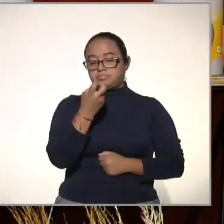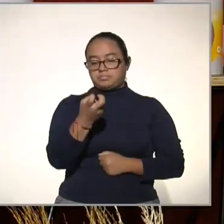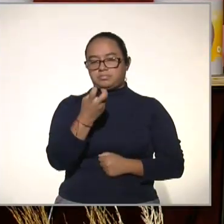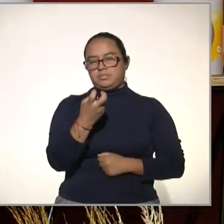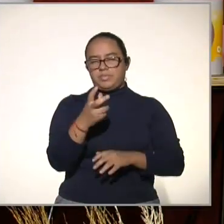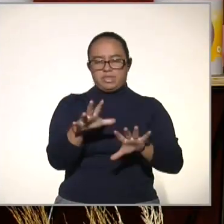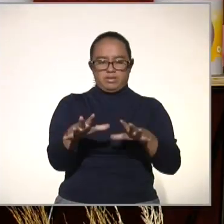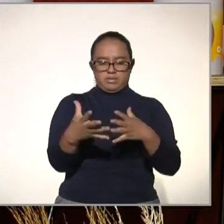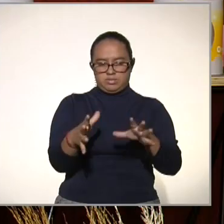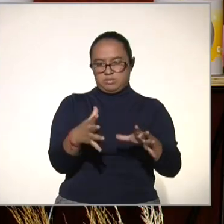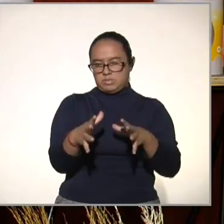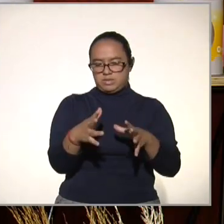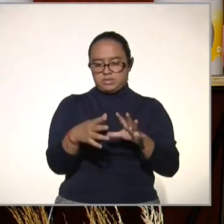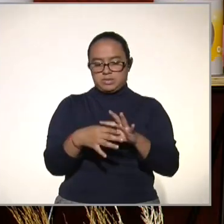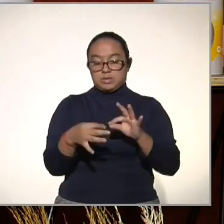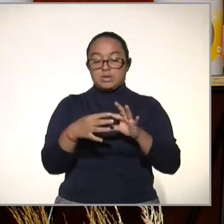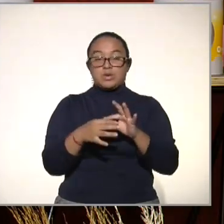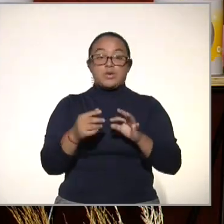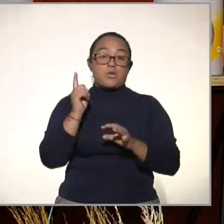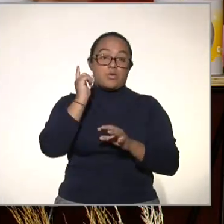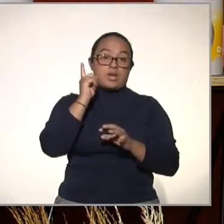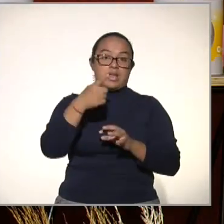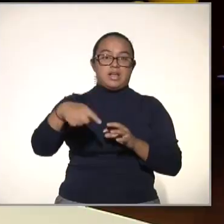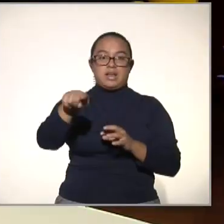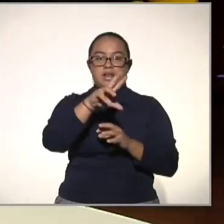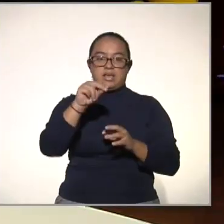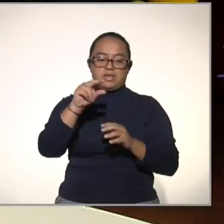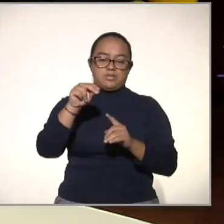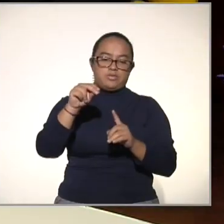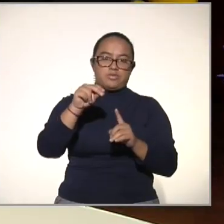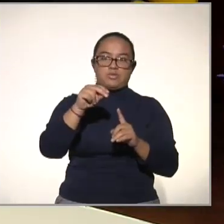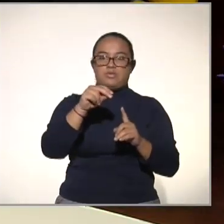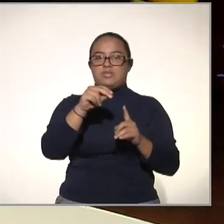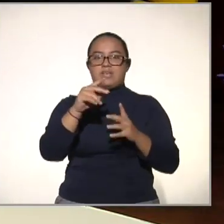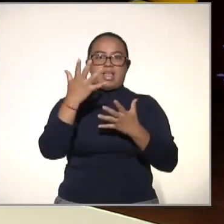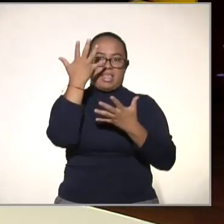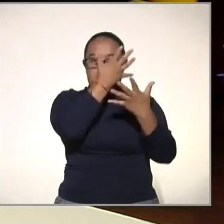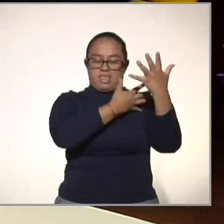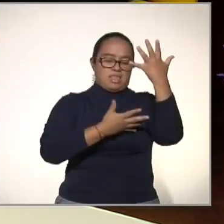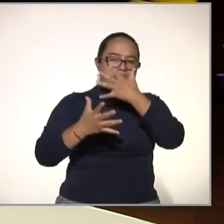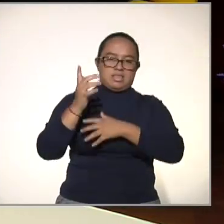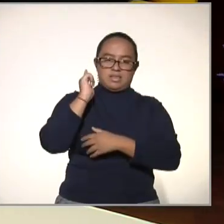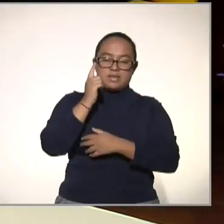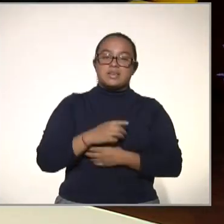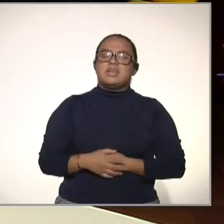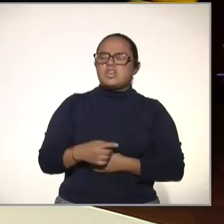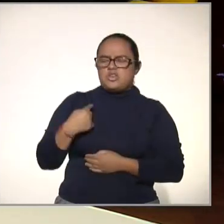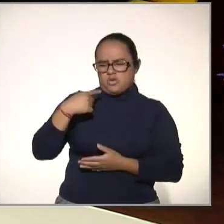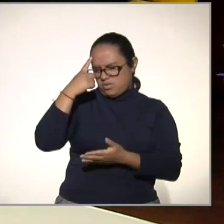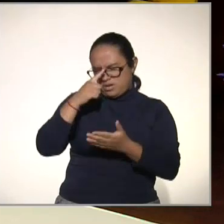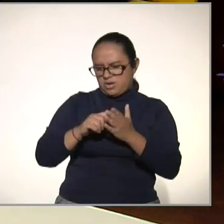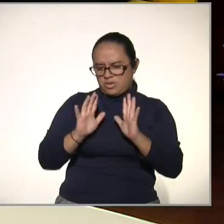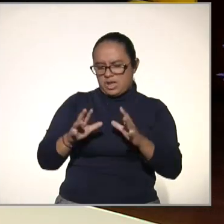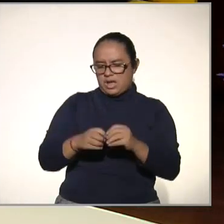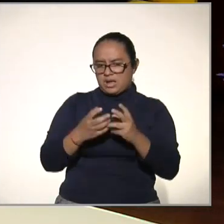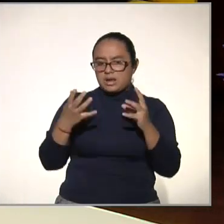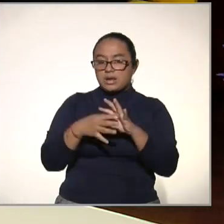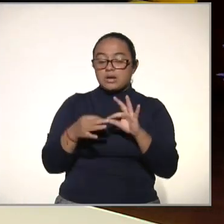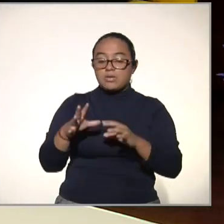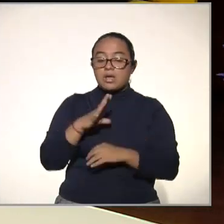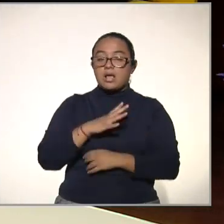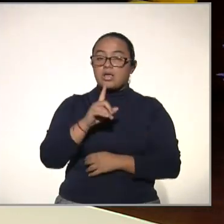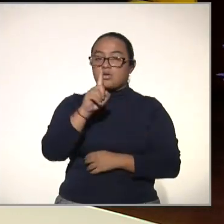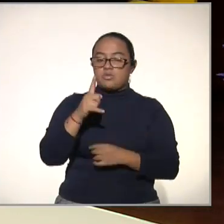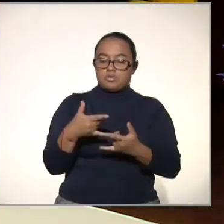más o menos por ahí va. Espero no haber... Yo creo que sí, ya habrá quedado bastante claro. Y tenemos también un